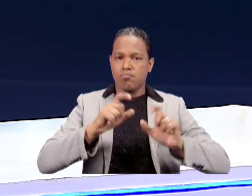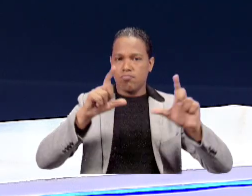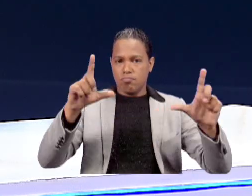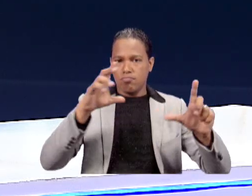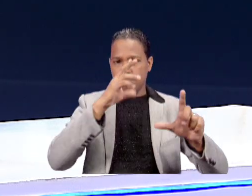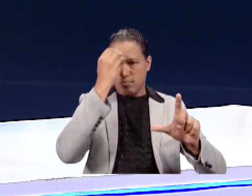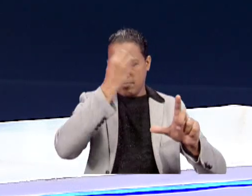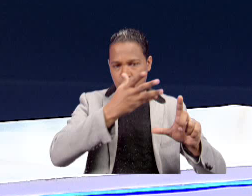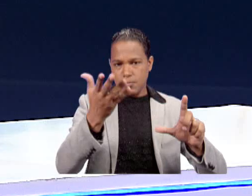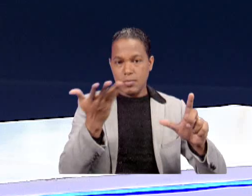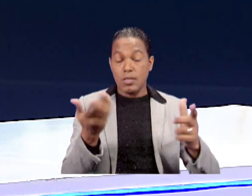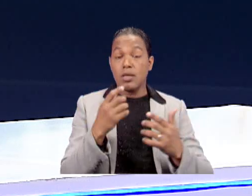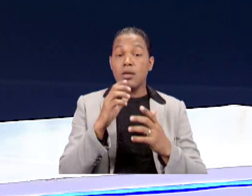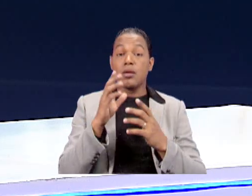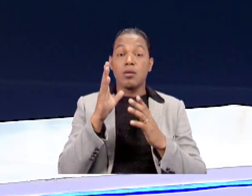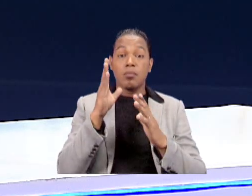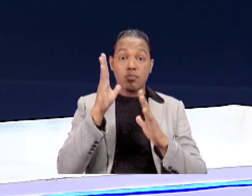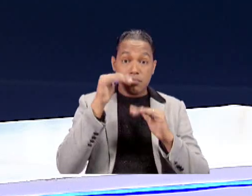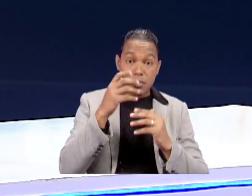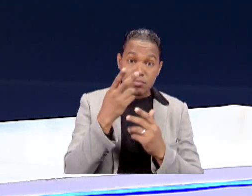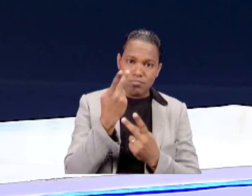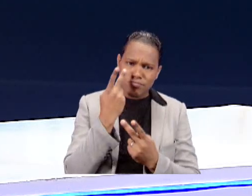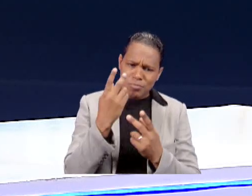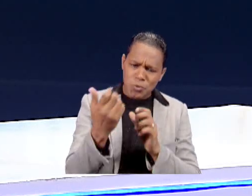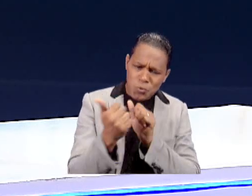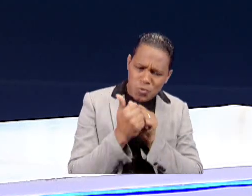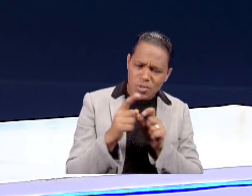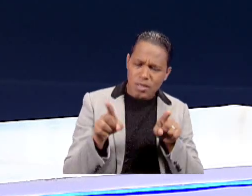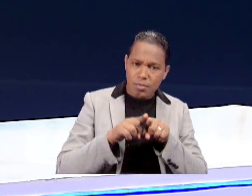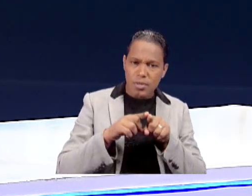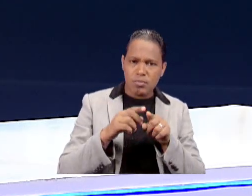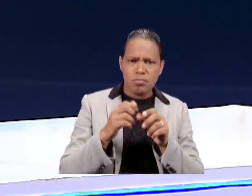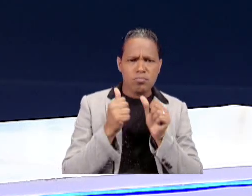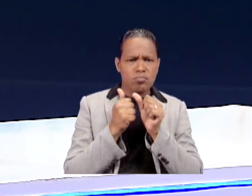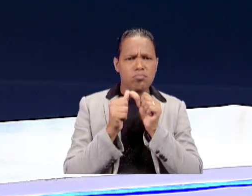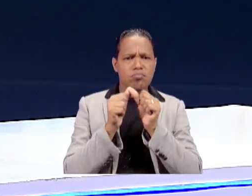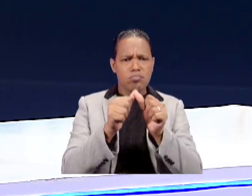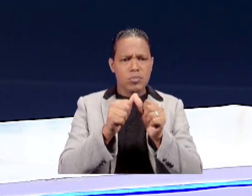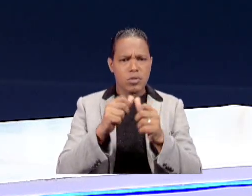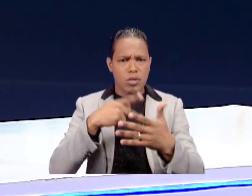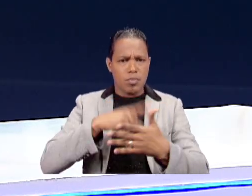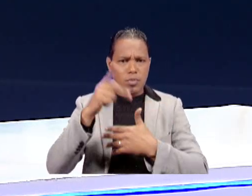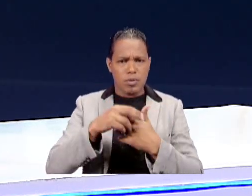emisiones informativas. Allí queremos verles, como también a continuación seguir disfrutando de la